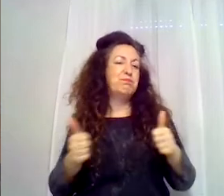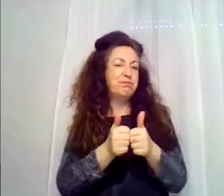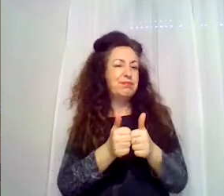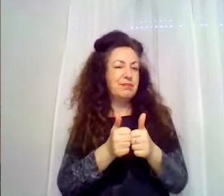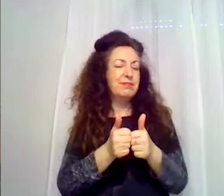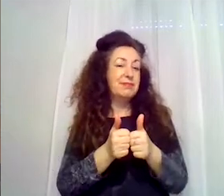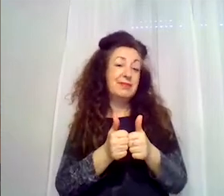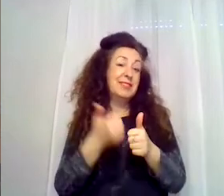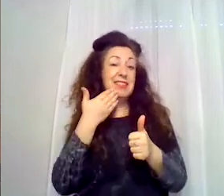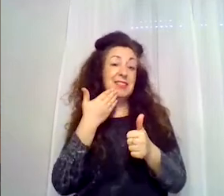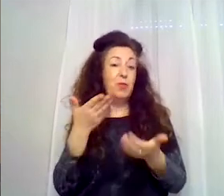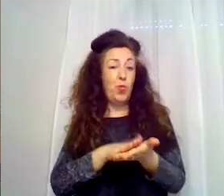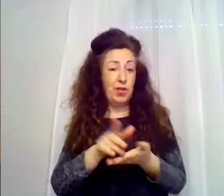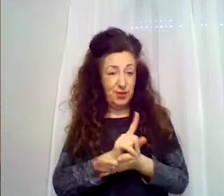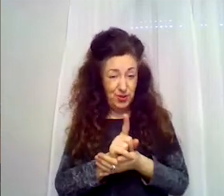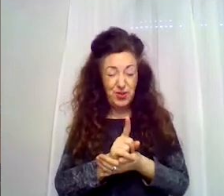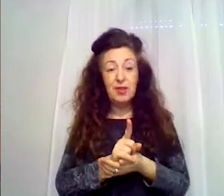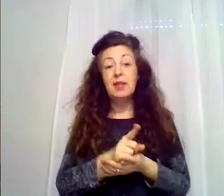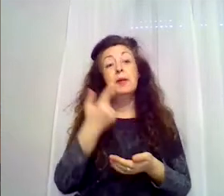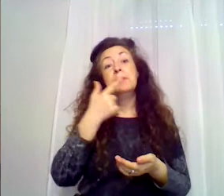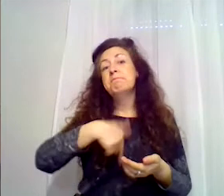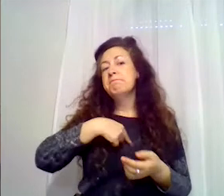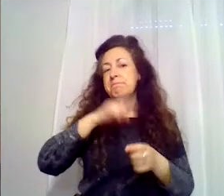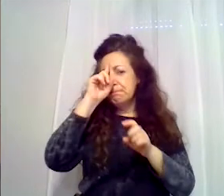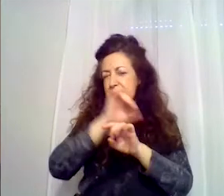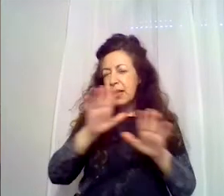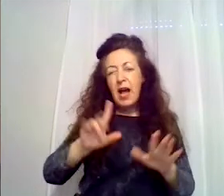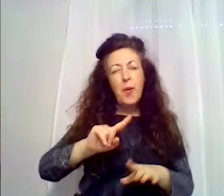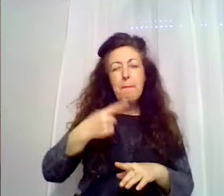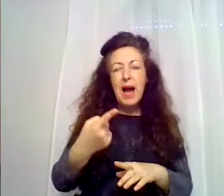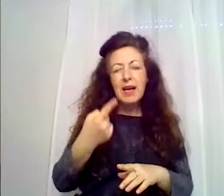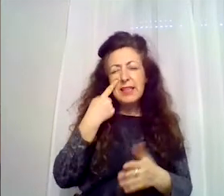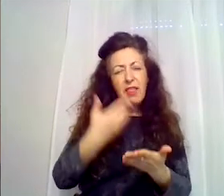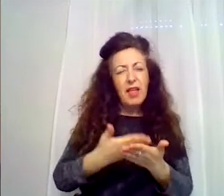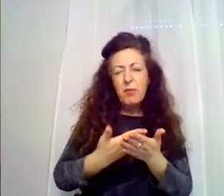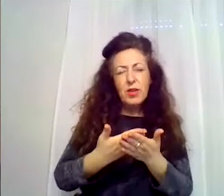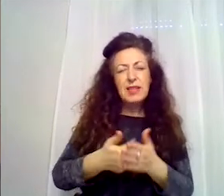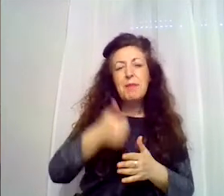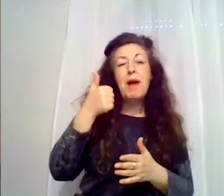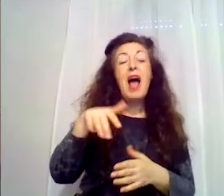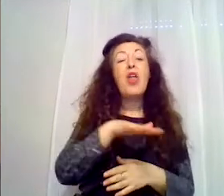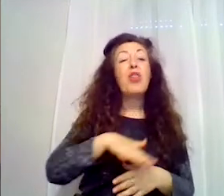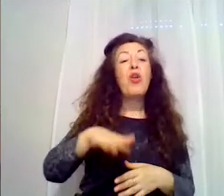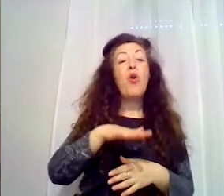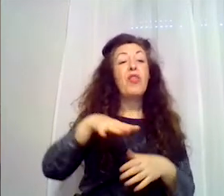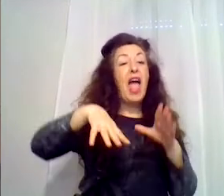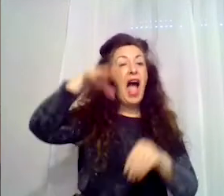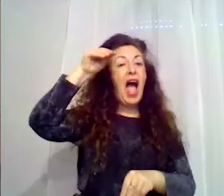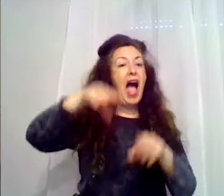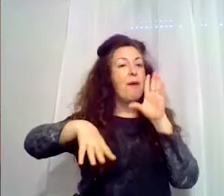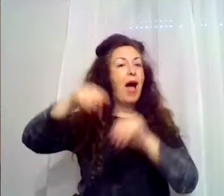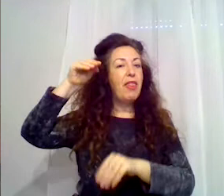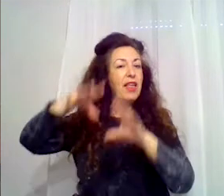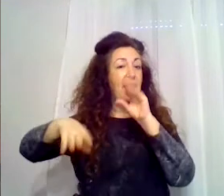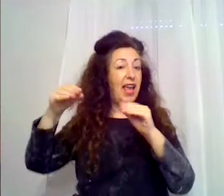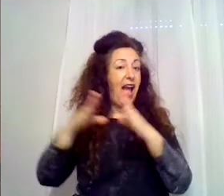en 1591 y en otras que aparece en 1594. 94 es, claro. Si estás dando ya como coautor